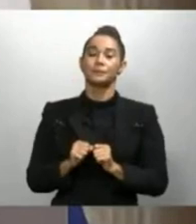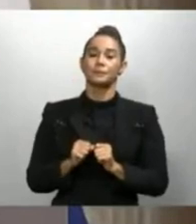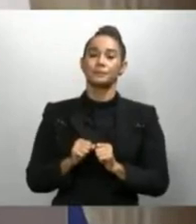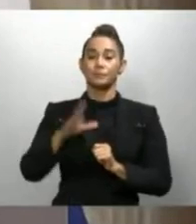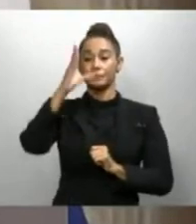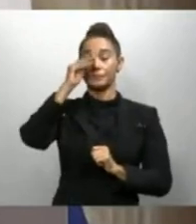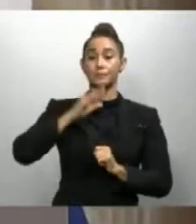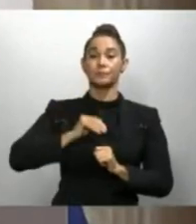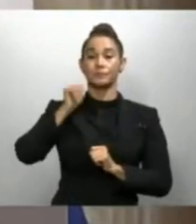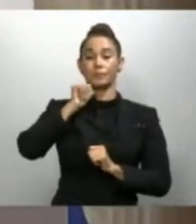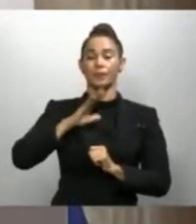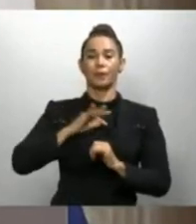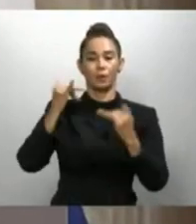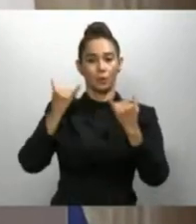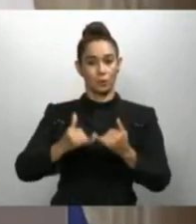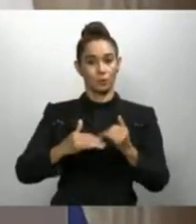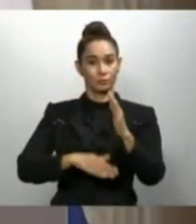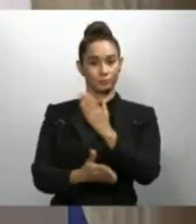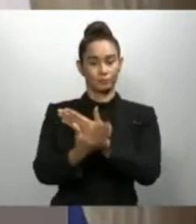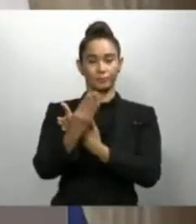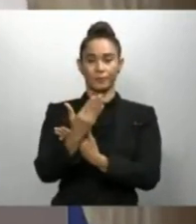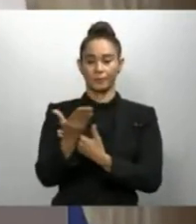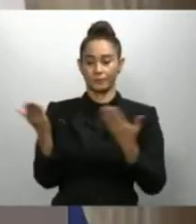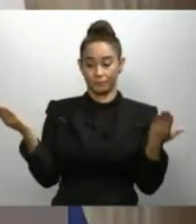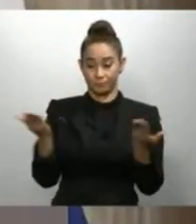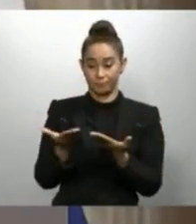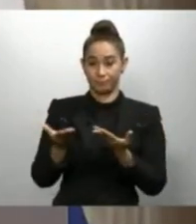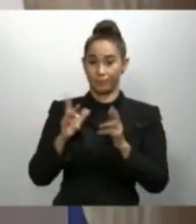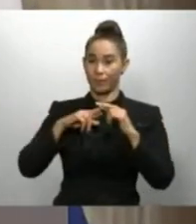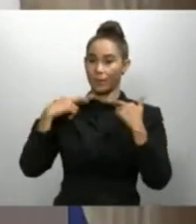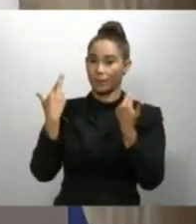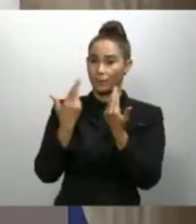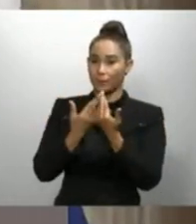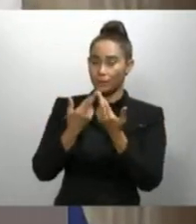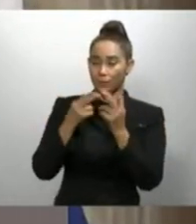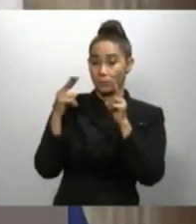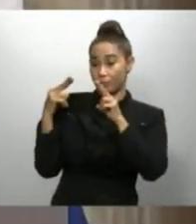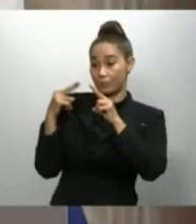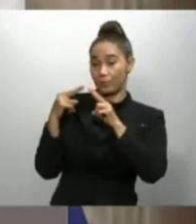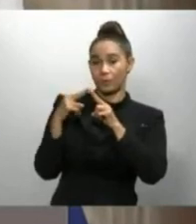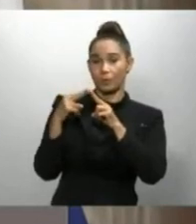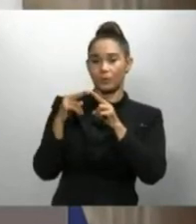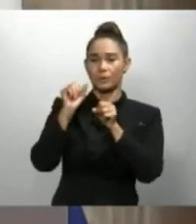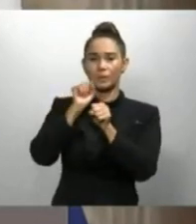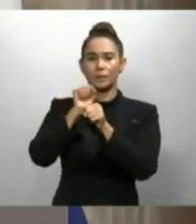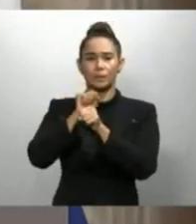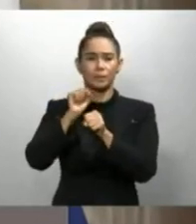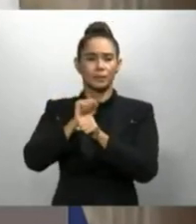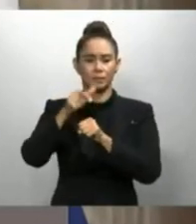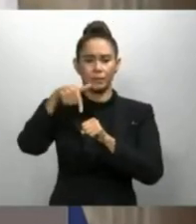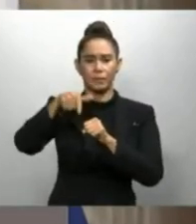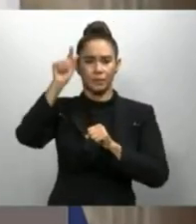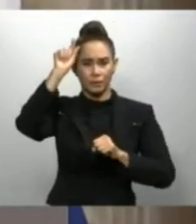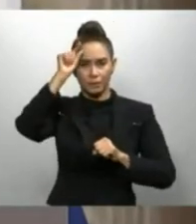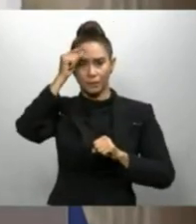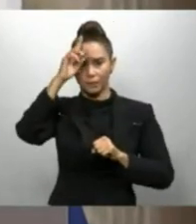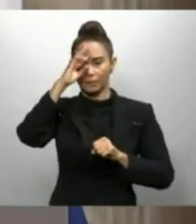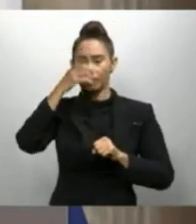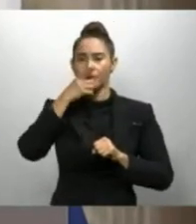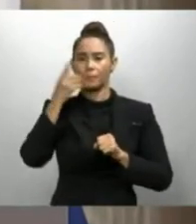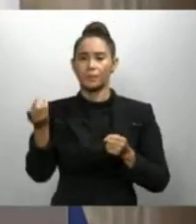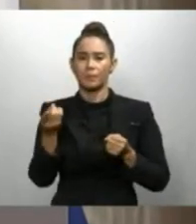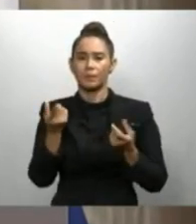Señoras y señores, la mañana de hoy estamos aquí todos reunidos para conocer las acciones que realiza el gobierno de la República